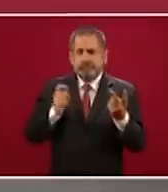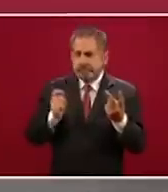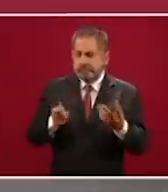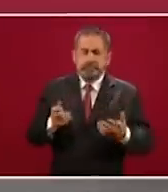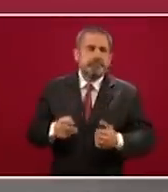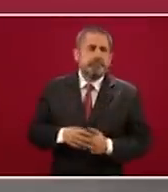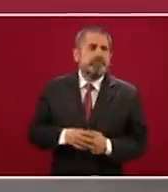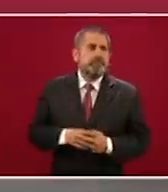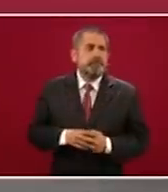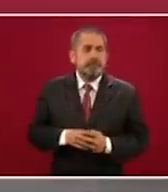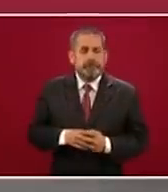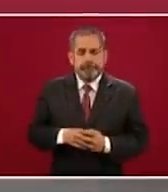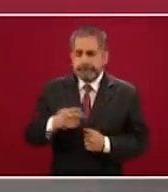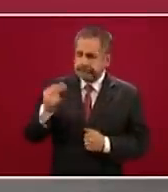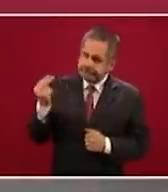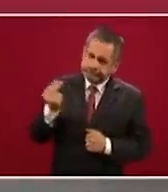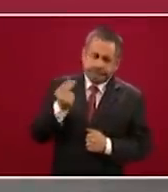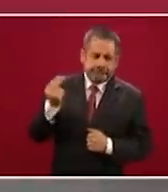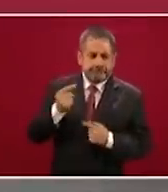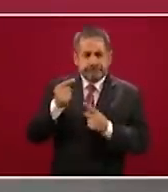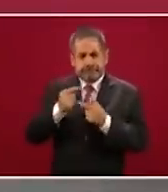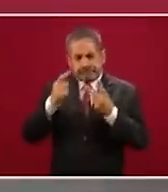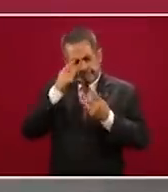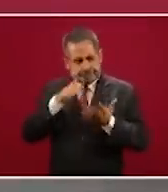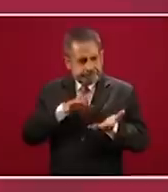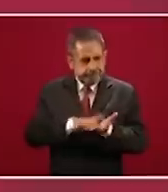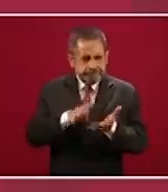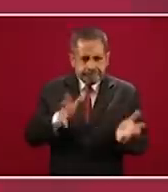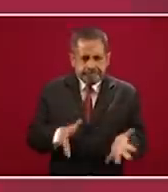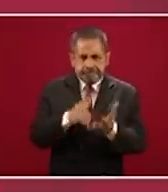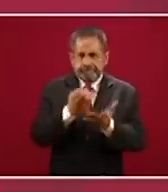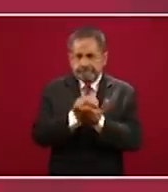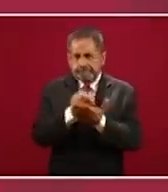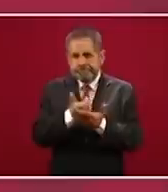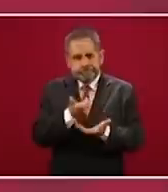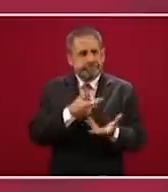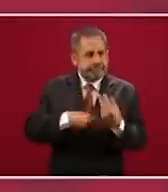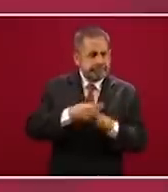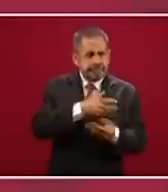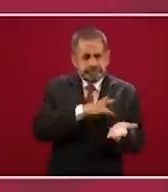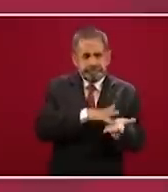que se requiere para impulsar la economía.